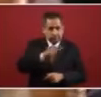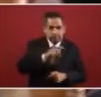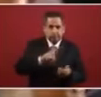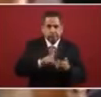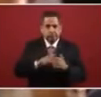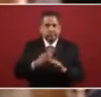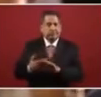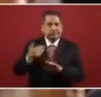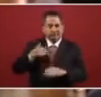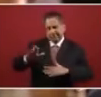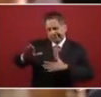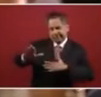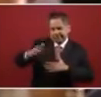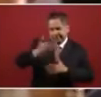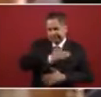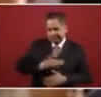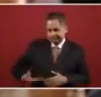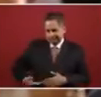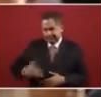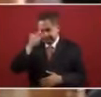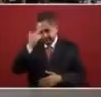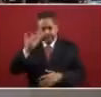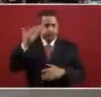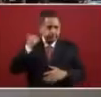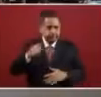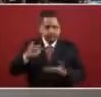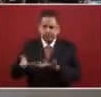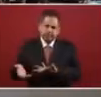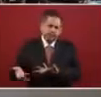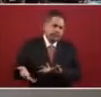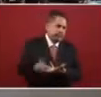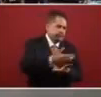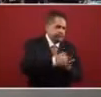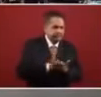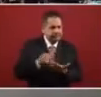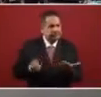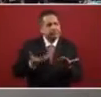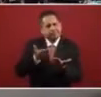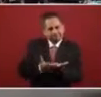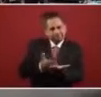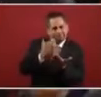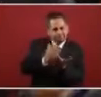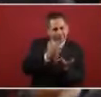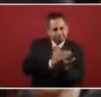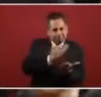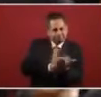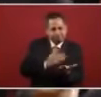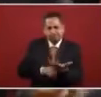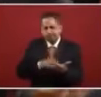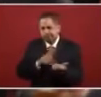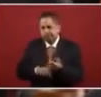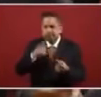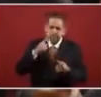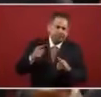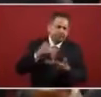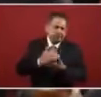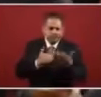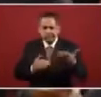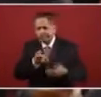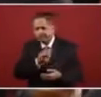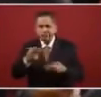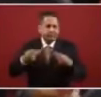como presidente, ya que ahí se juntaron todas las peticiones y quejas también de los familiares de